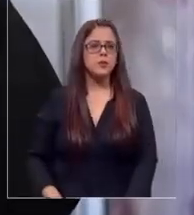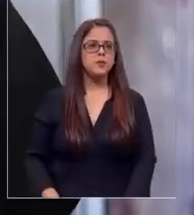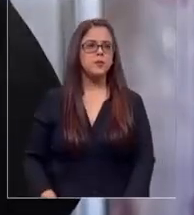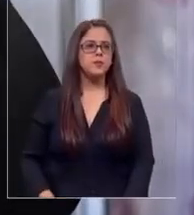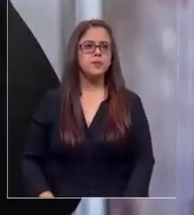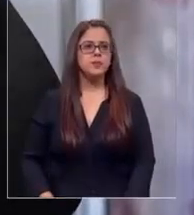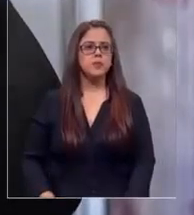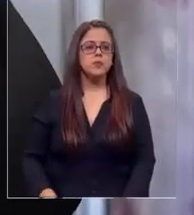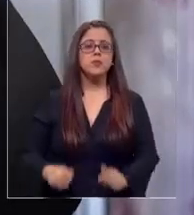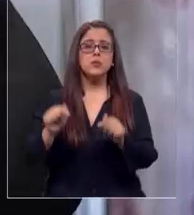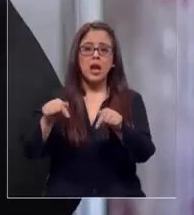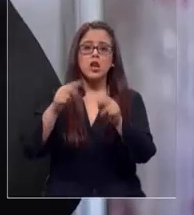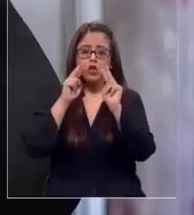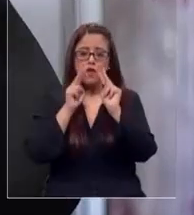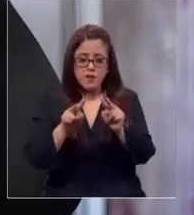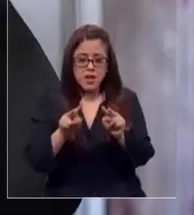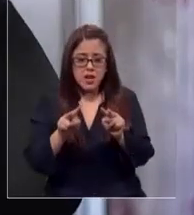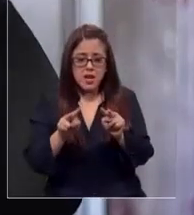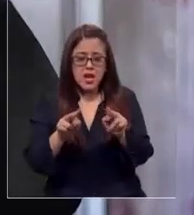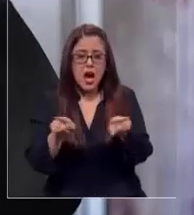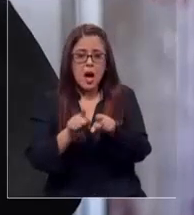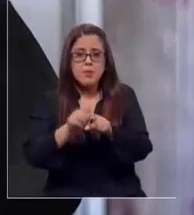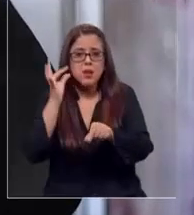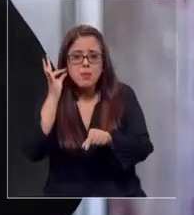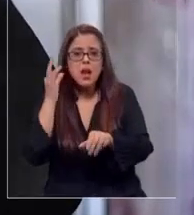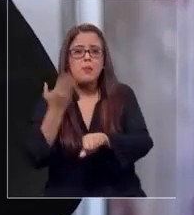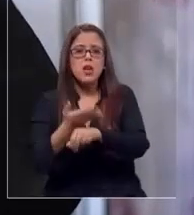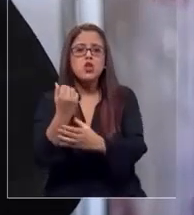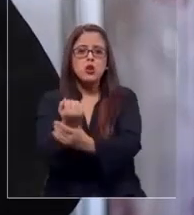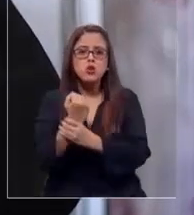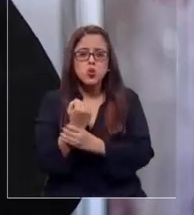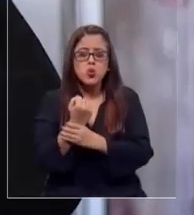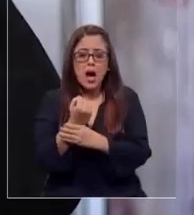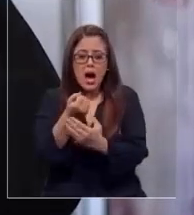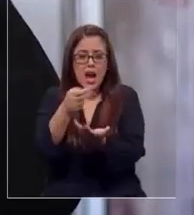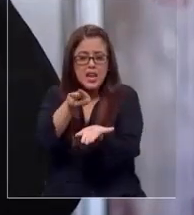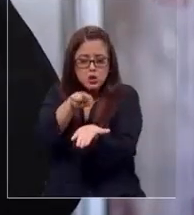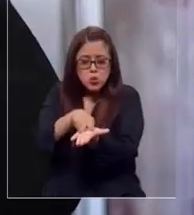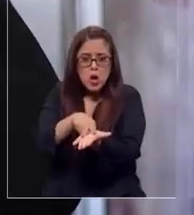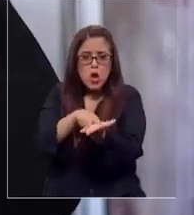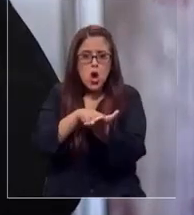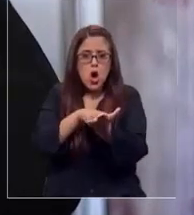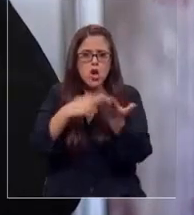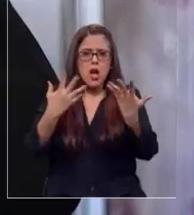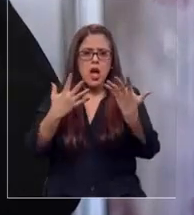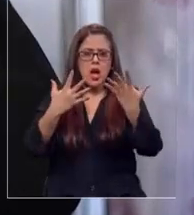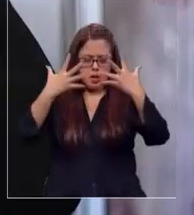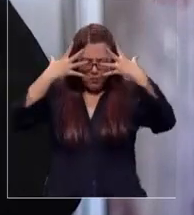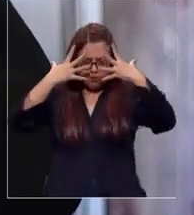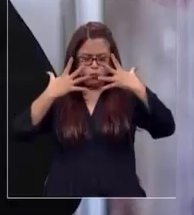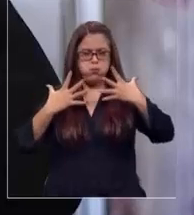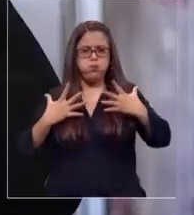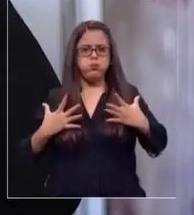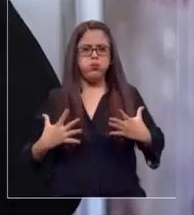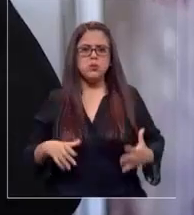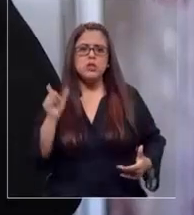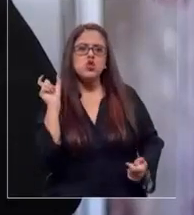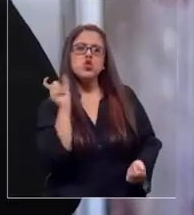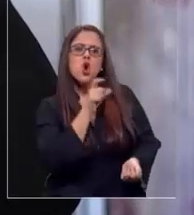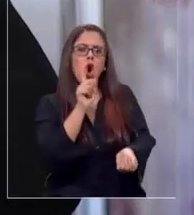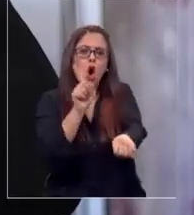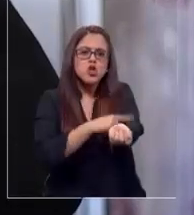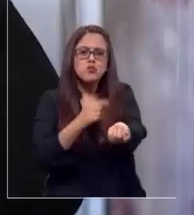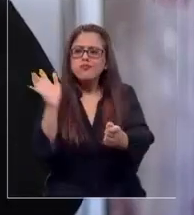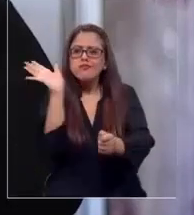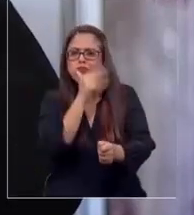11 años, me tocó ver a mi hermana en el suelo pidiendo ayuda, llena de sangre. Y sin ver que hubiera un